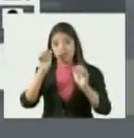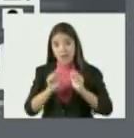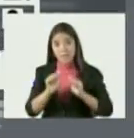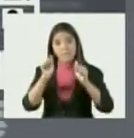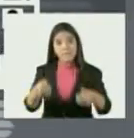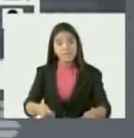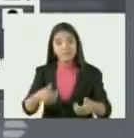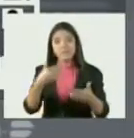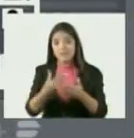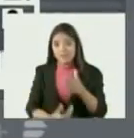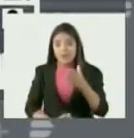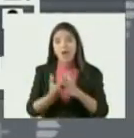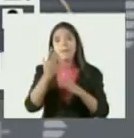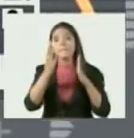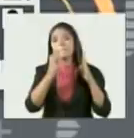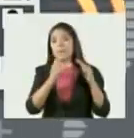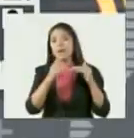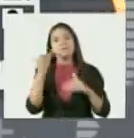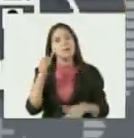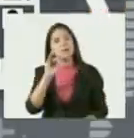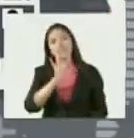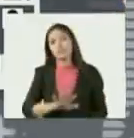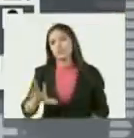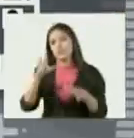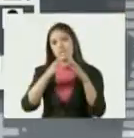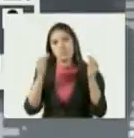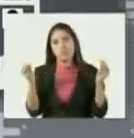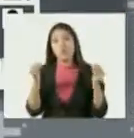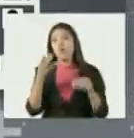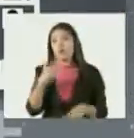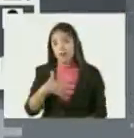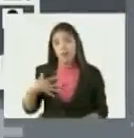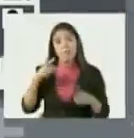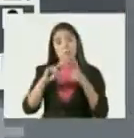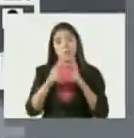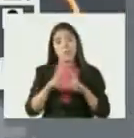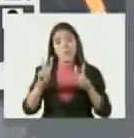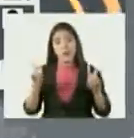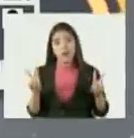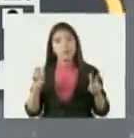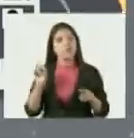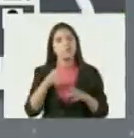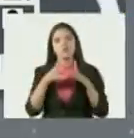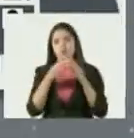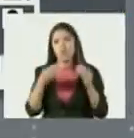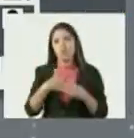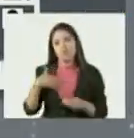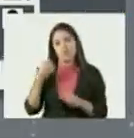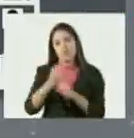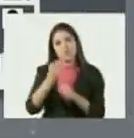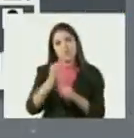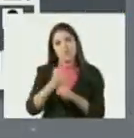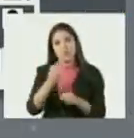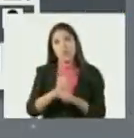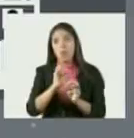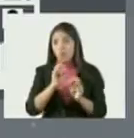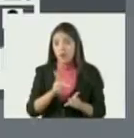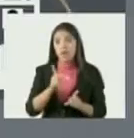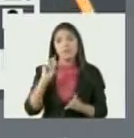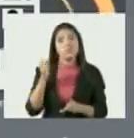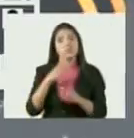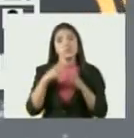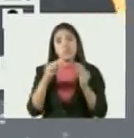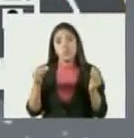de la realización de la esperanza que tenemos todos. Todos queremos paz, todos queremos trabajo. Bueno, todos